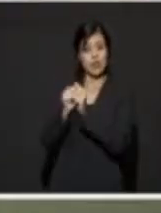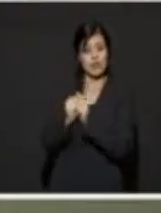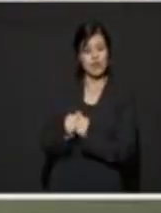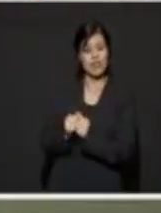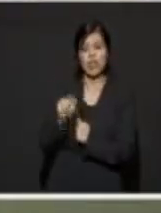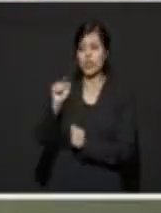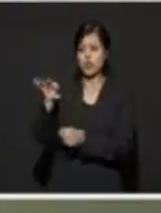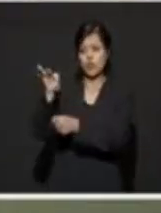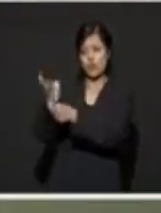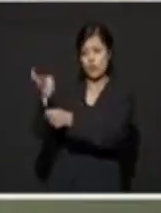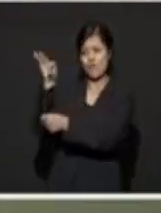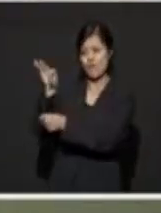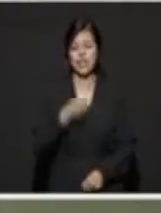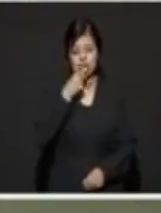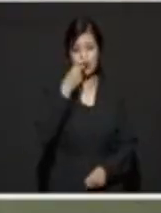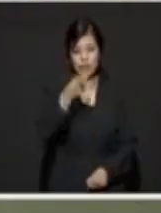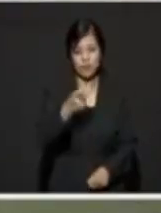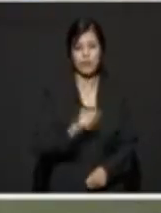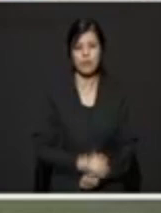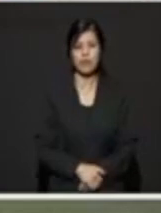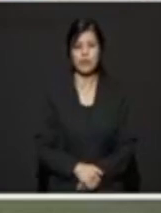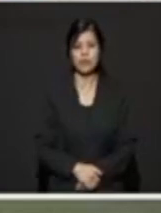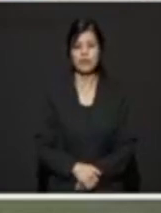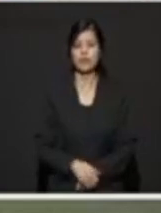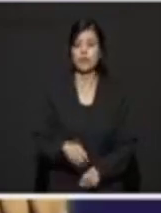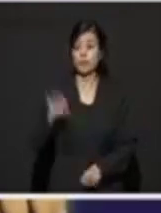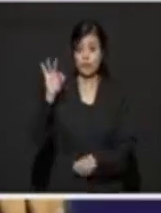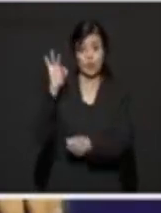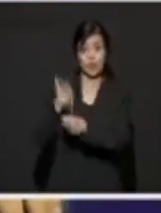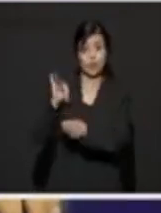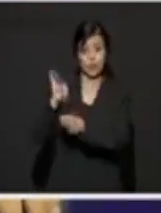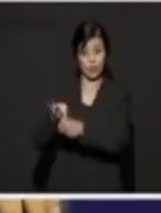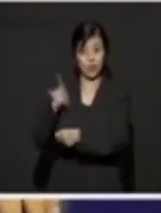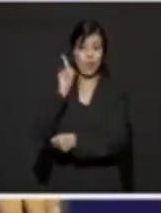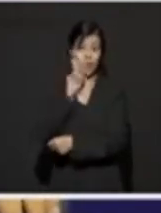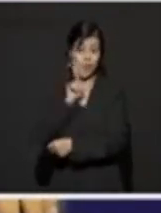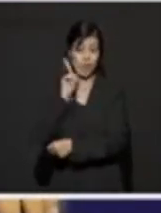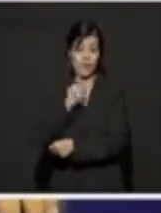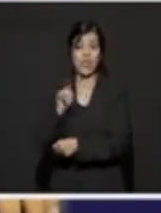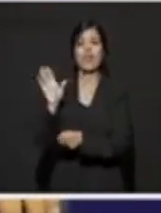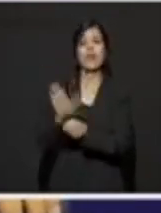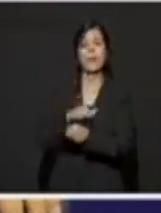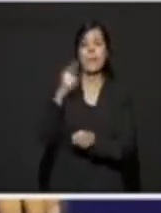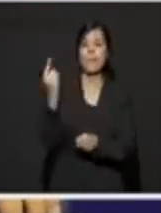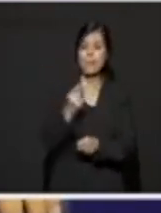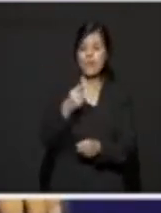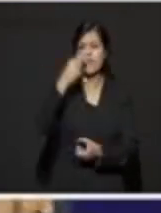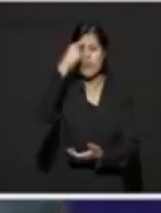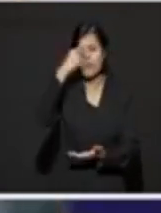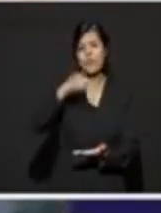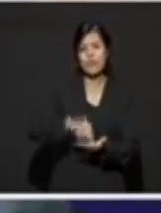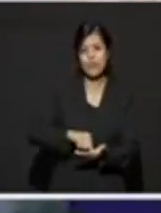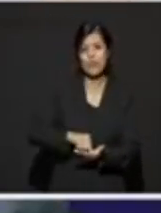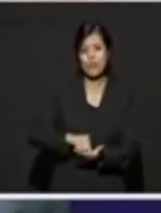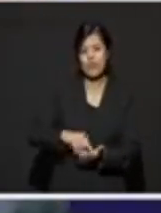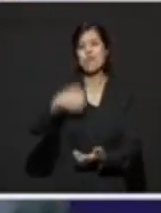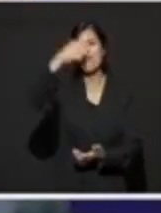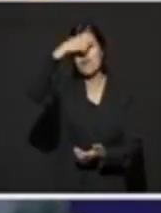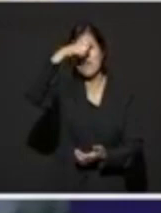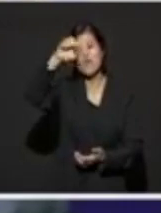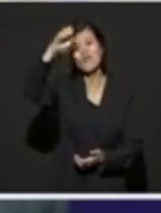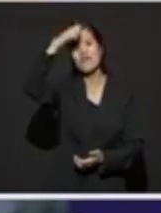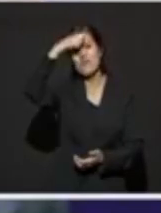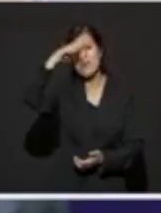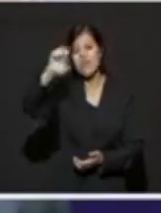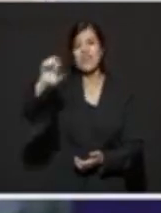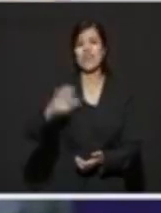creo que votaría por Margarita. Votaría por ella... Precisamente porque creo que tiene la experiencia ya de haber